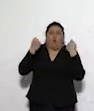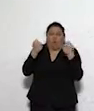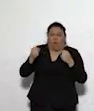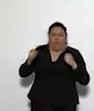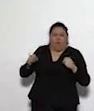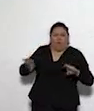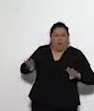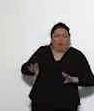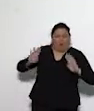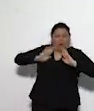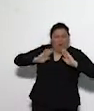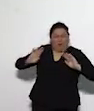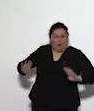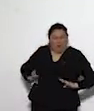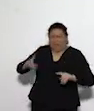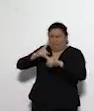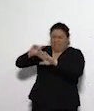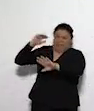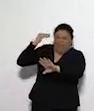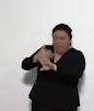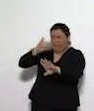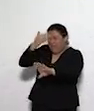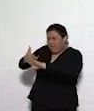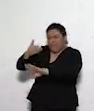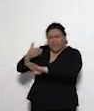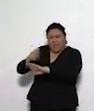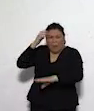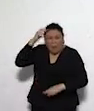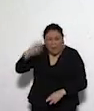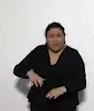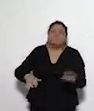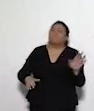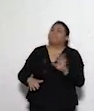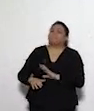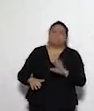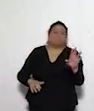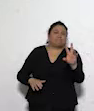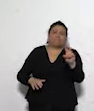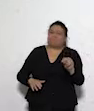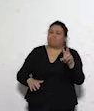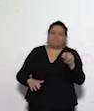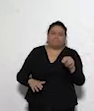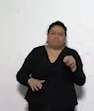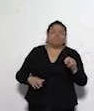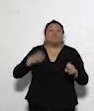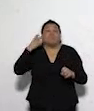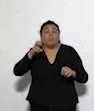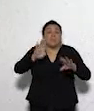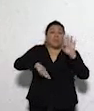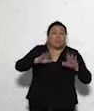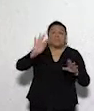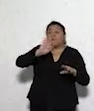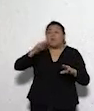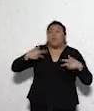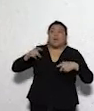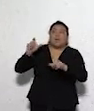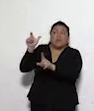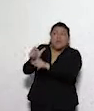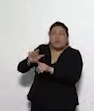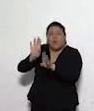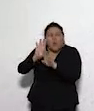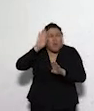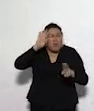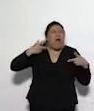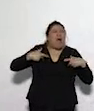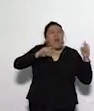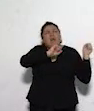la aplicación arbitraria de la ley. La tentación de buscar soluciones de este tipo constituye, por sí misma,